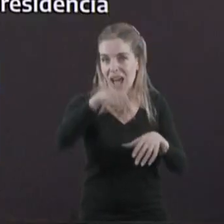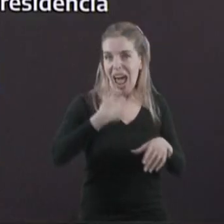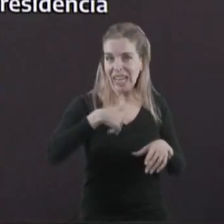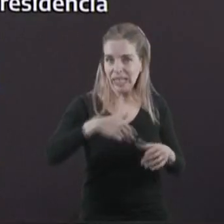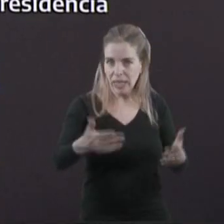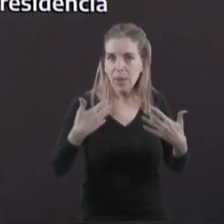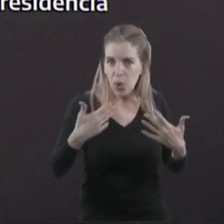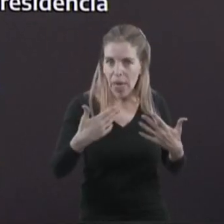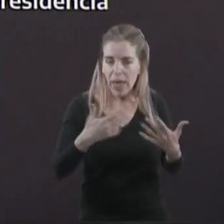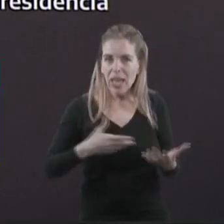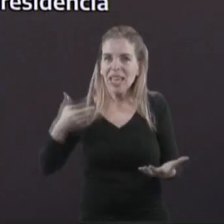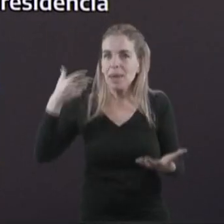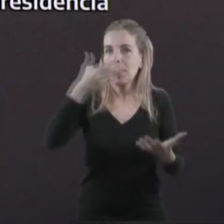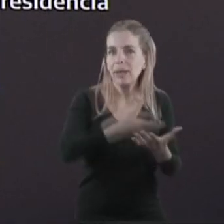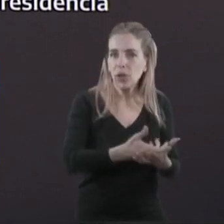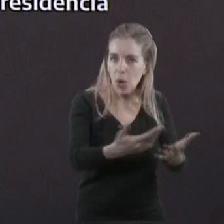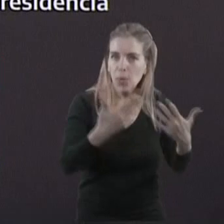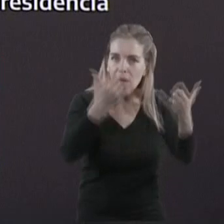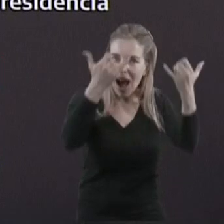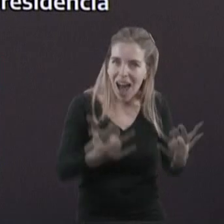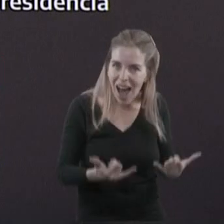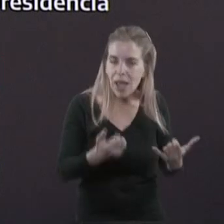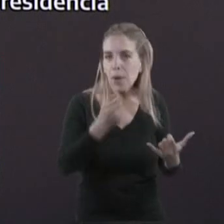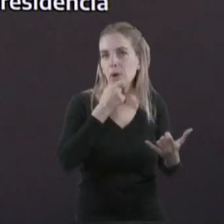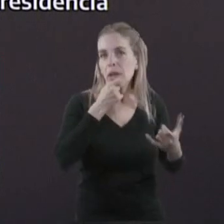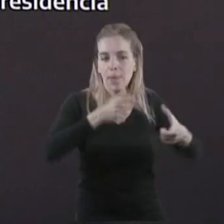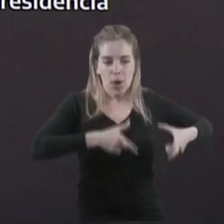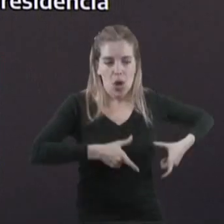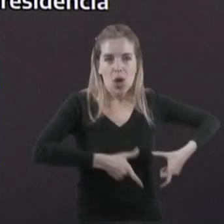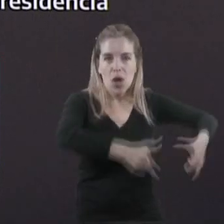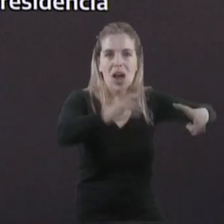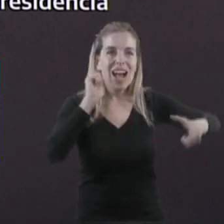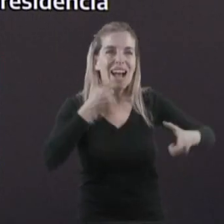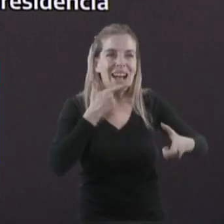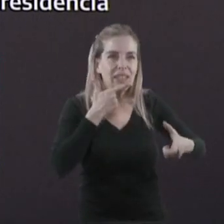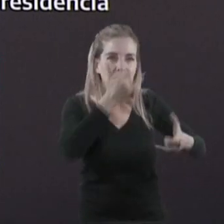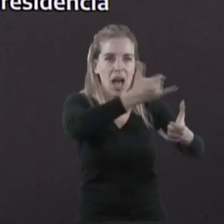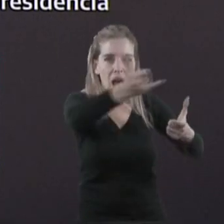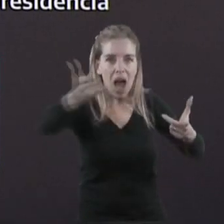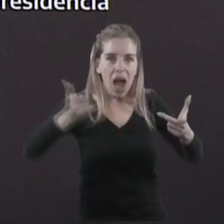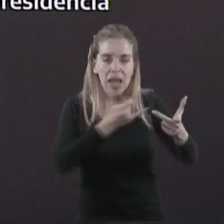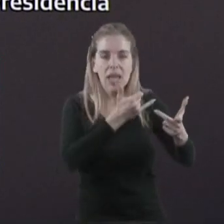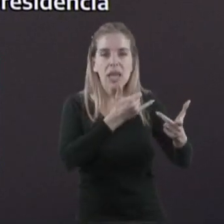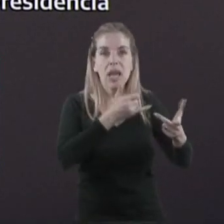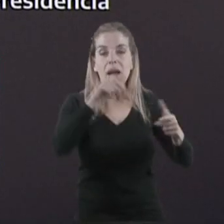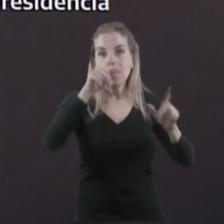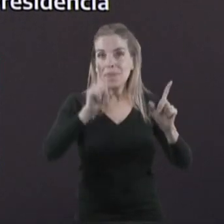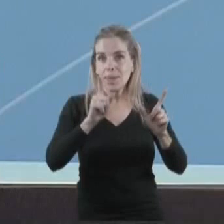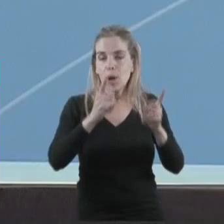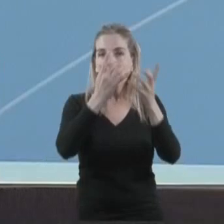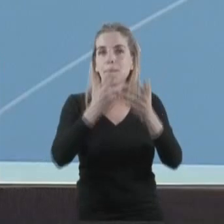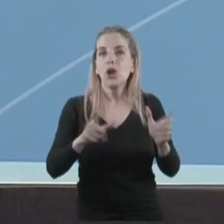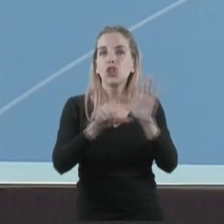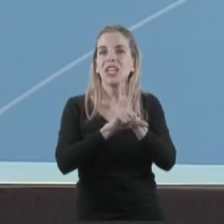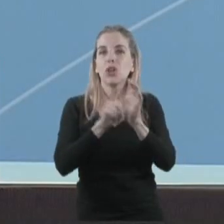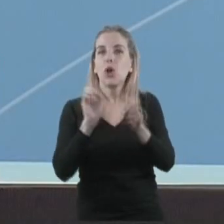oportunidades de proyectos de inversión. Un ejemplo claro es toda la red de gasoductos, sobre la cual venimos hablando y sobre el presupuesto que hoy estaremos enviando al Congreso de